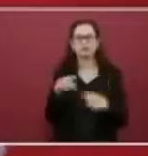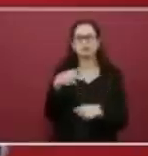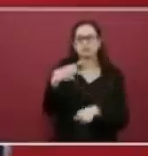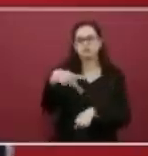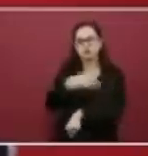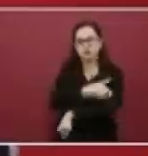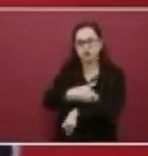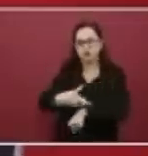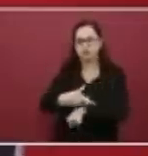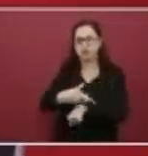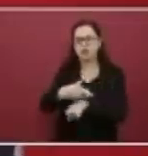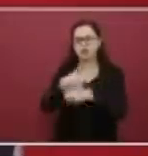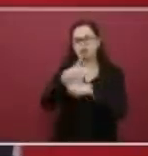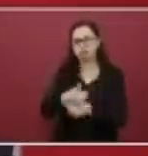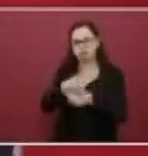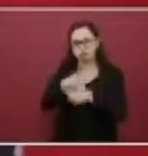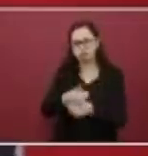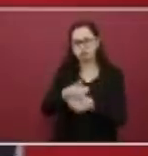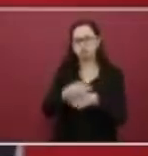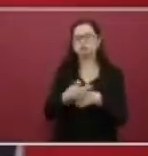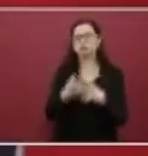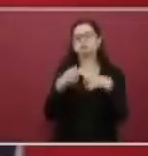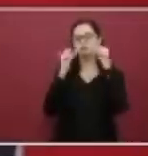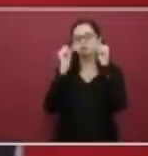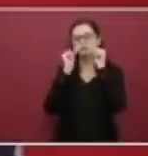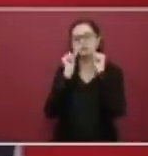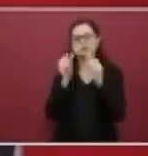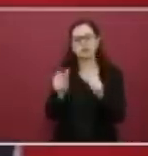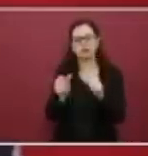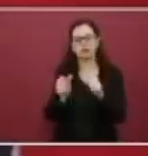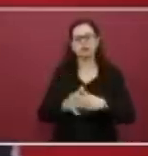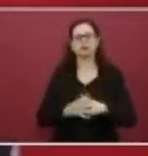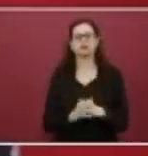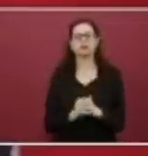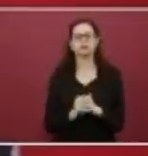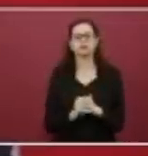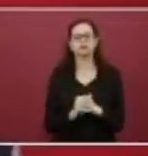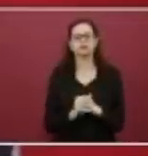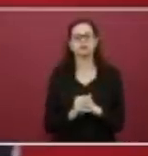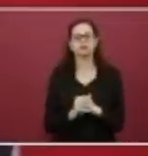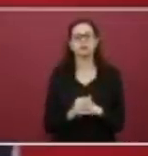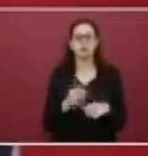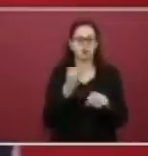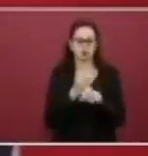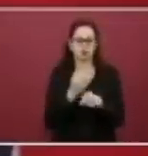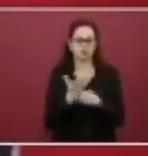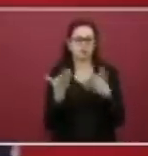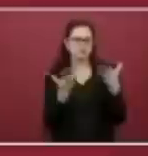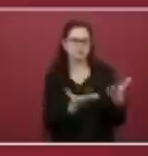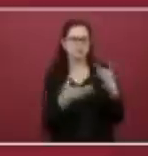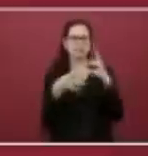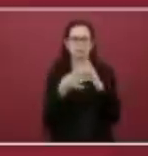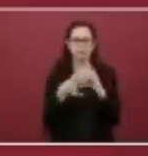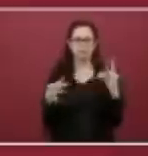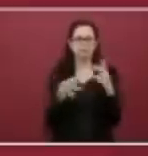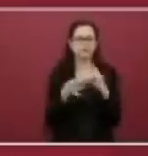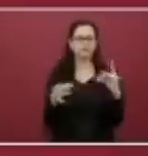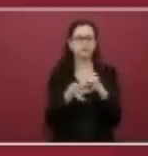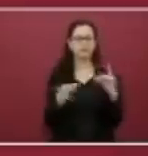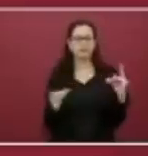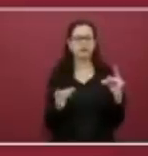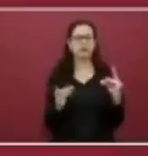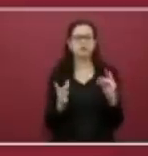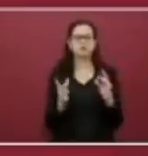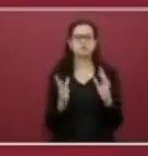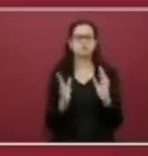familiares de víctimas y ella les va a explicar ya se tiene una